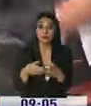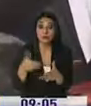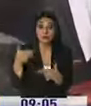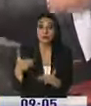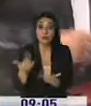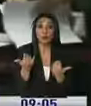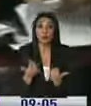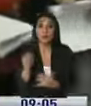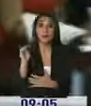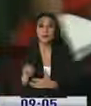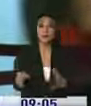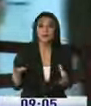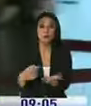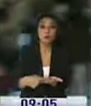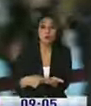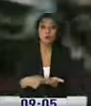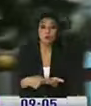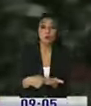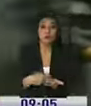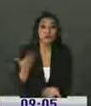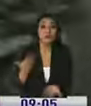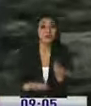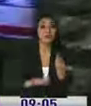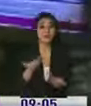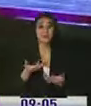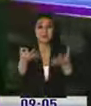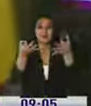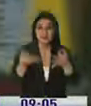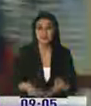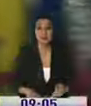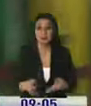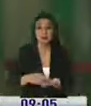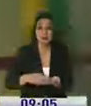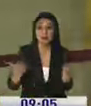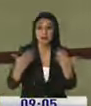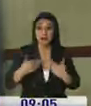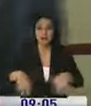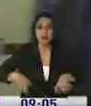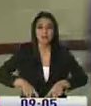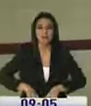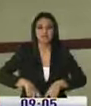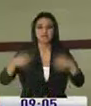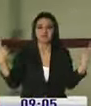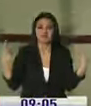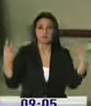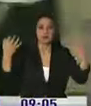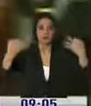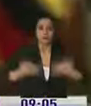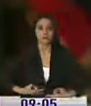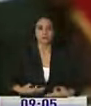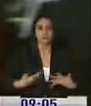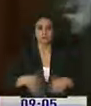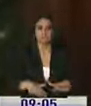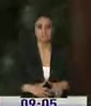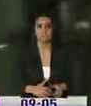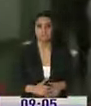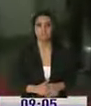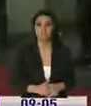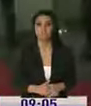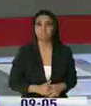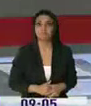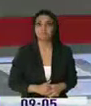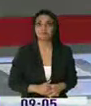reunirá este martes con altas probabilidades de que luego de la cita, la ruptura se haga oficial. Informó Javier